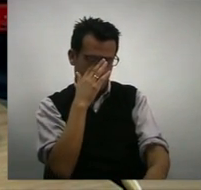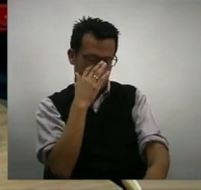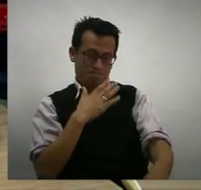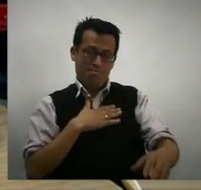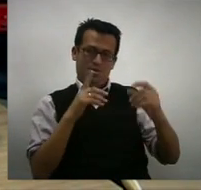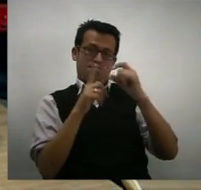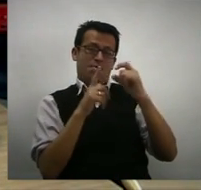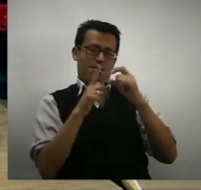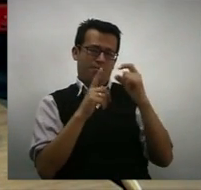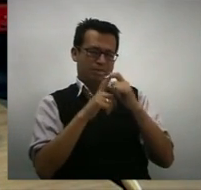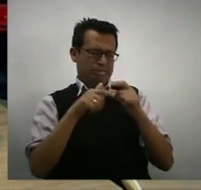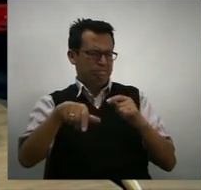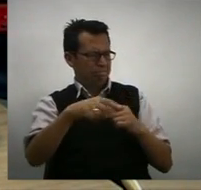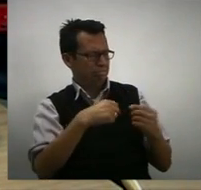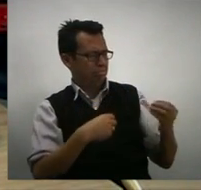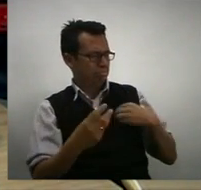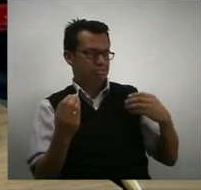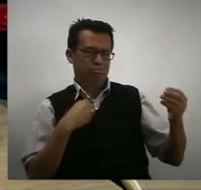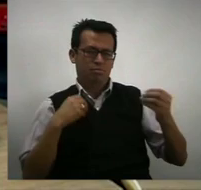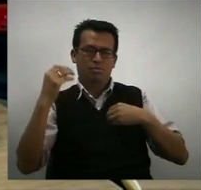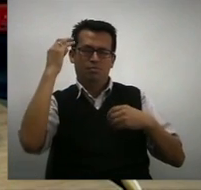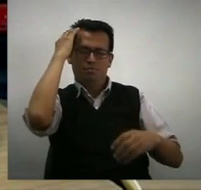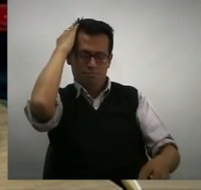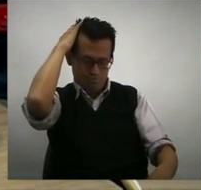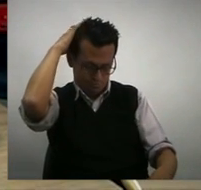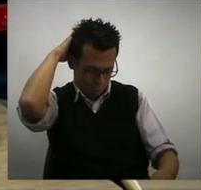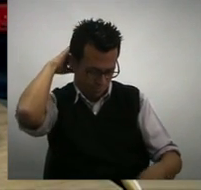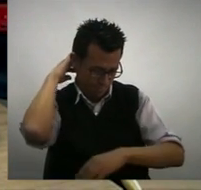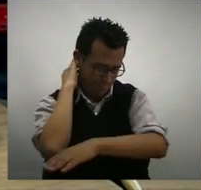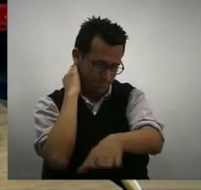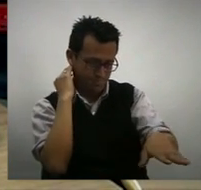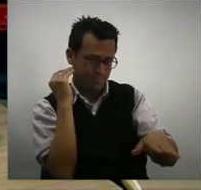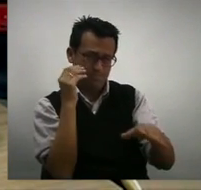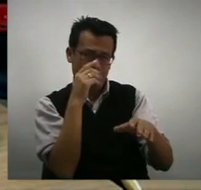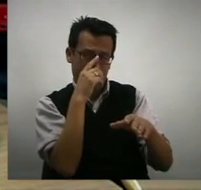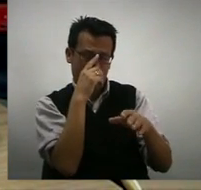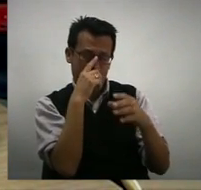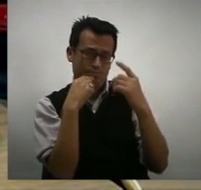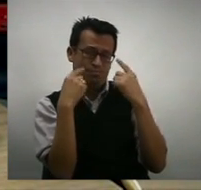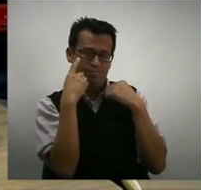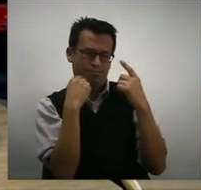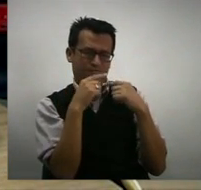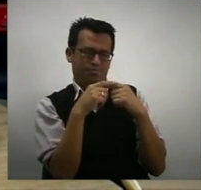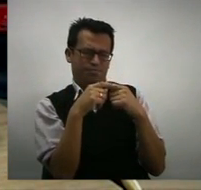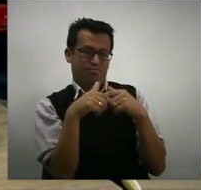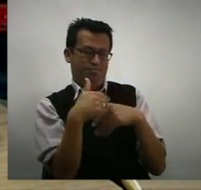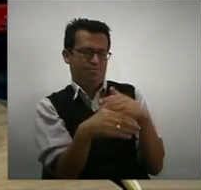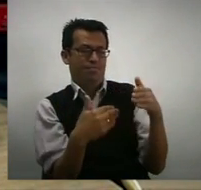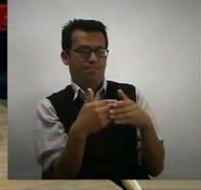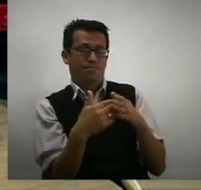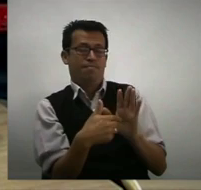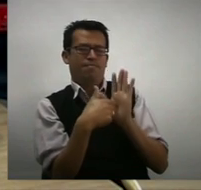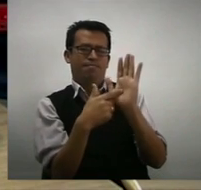despiertan mis palabras. Cálidamente la ingravidez de mi sueño y la noche reflejan en el espejo roto la insensatez que muestra mi